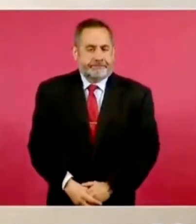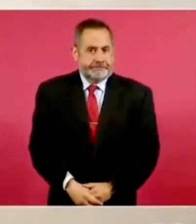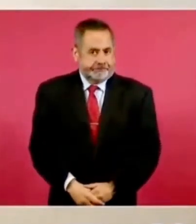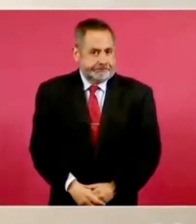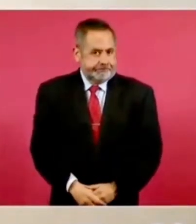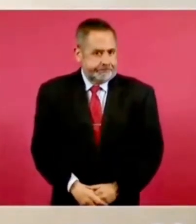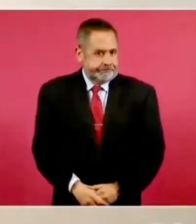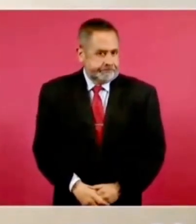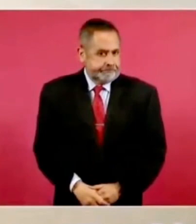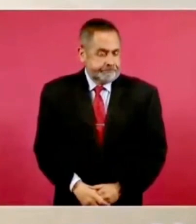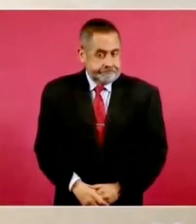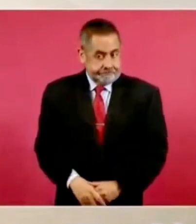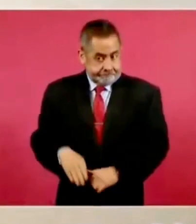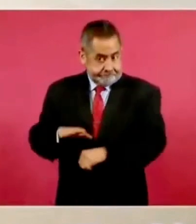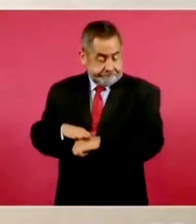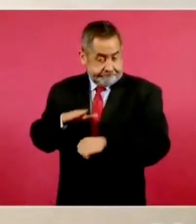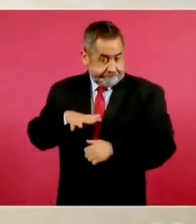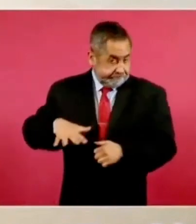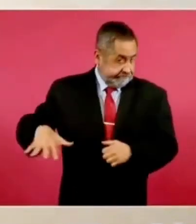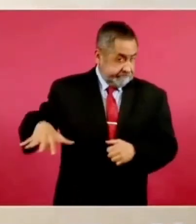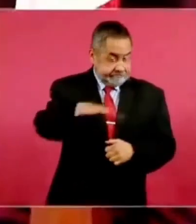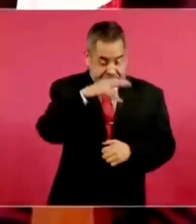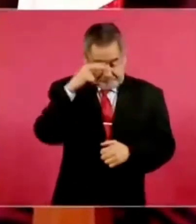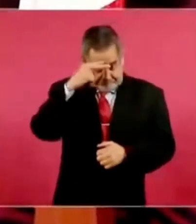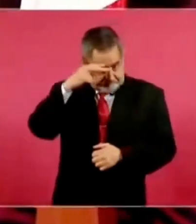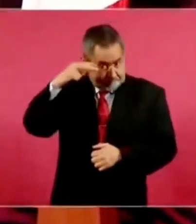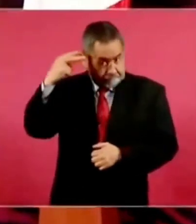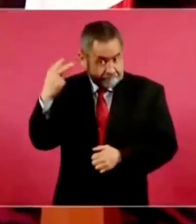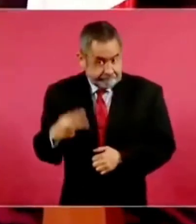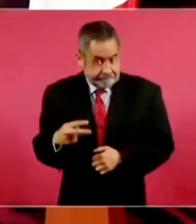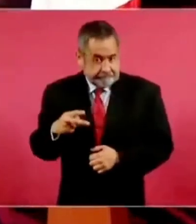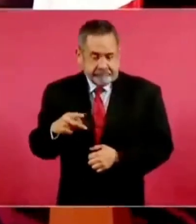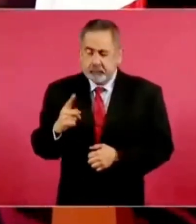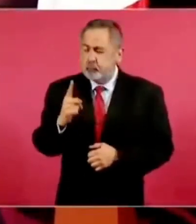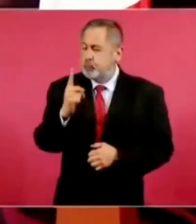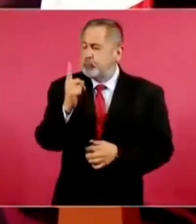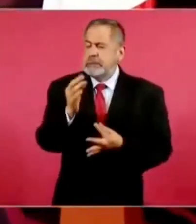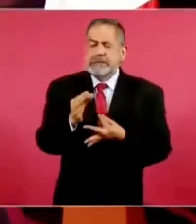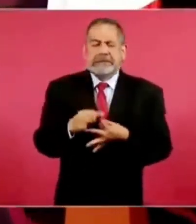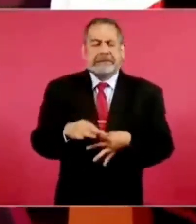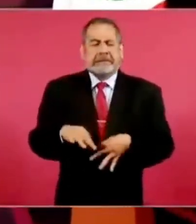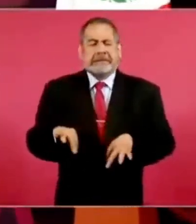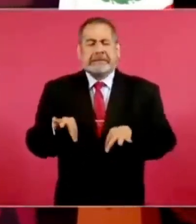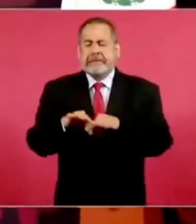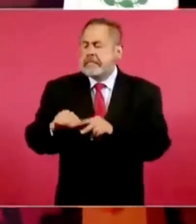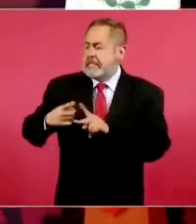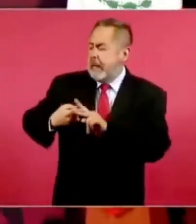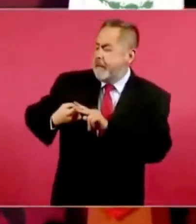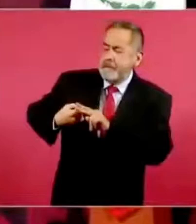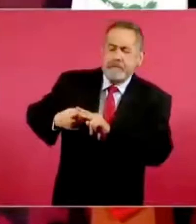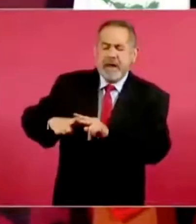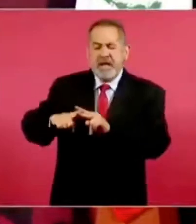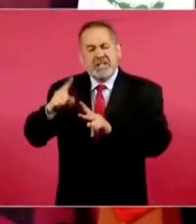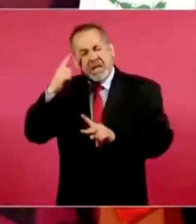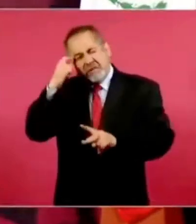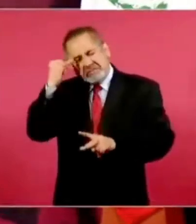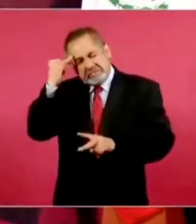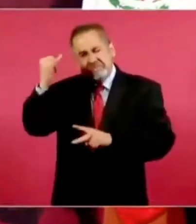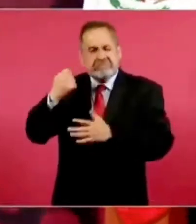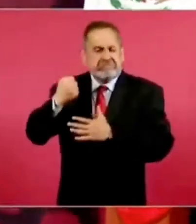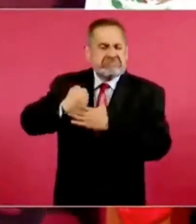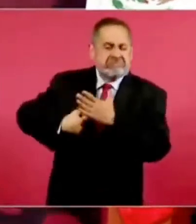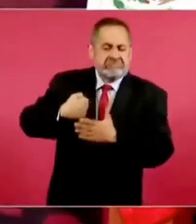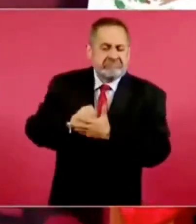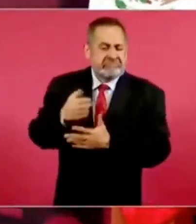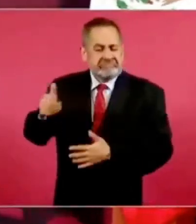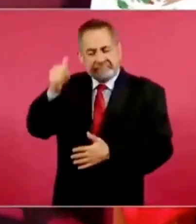A los mexicanos nos importa más el precursor, el cura Hidalgo,